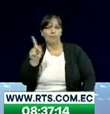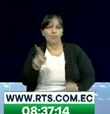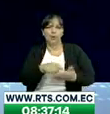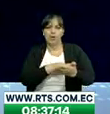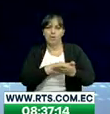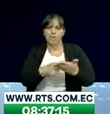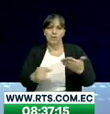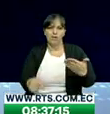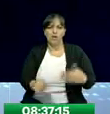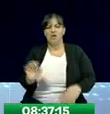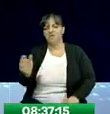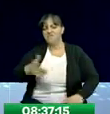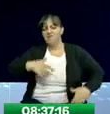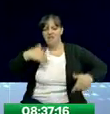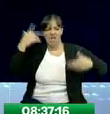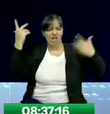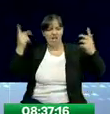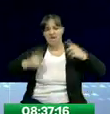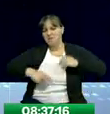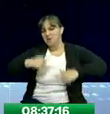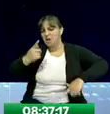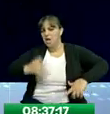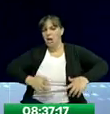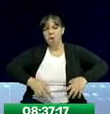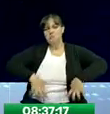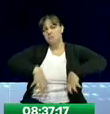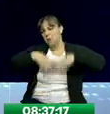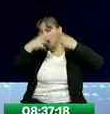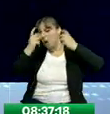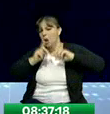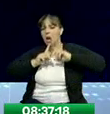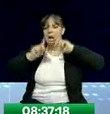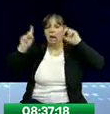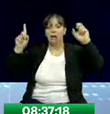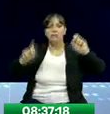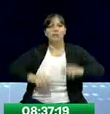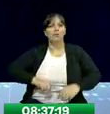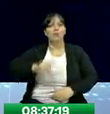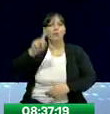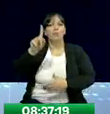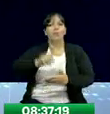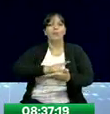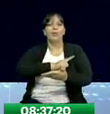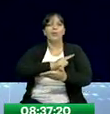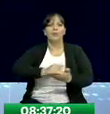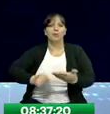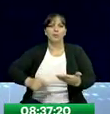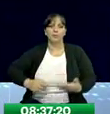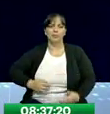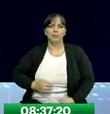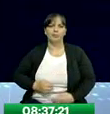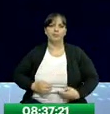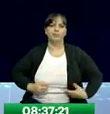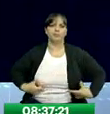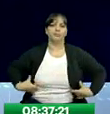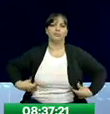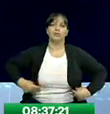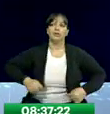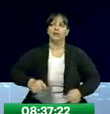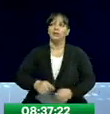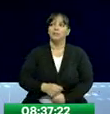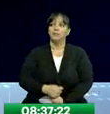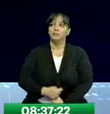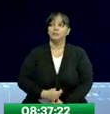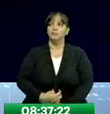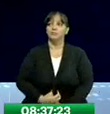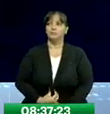direccionar se acerca sitios cercanos para causar estas molestias los ciudadanos por ejemplo ellos estacionan los